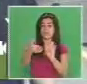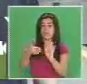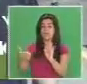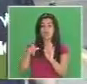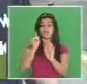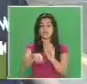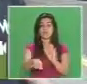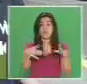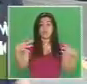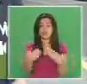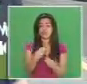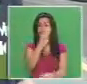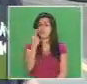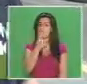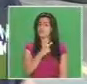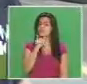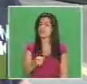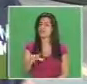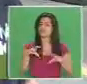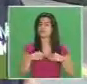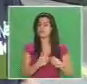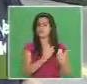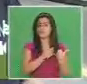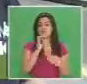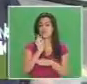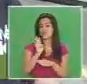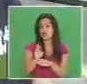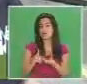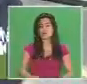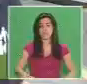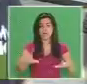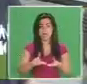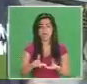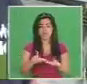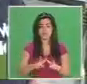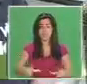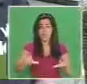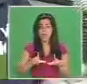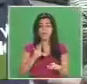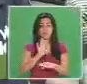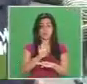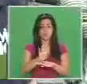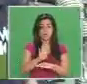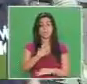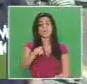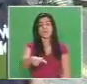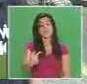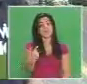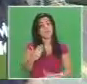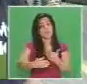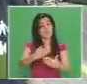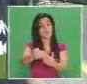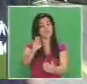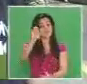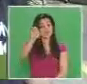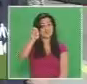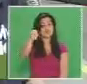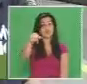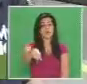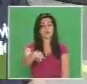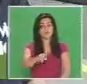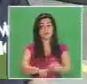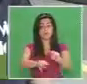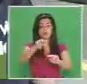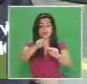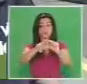tener el compromiso de mantener nuestras áreas donde vivimos, nuestra familia hace vida y donde a futuro va a irse haciendo unas